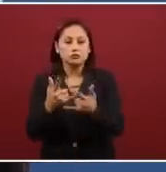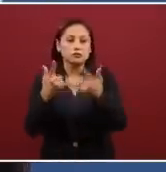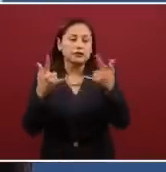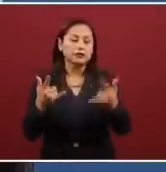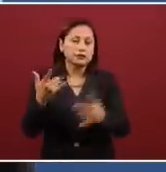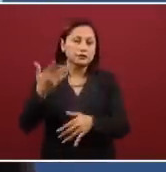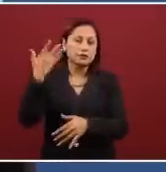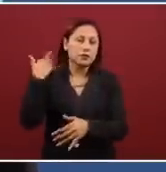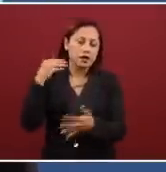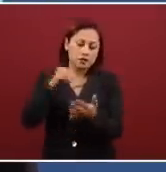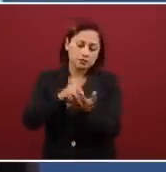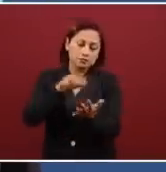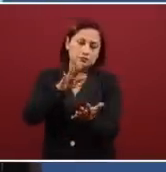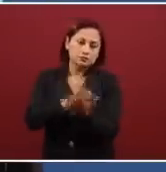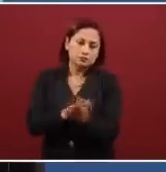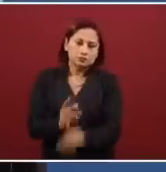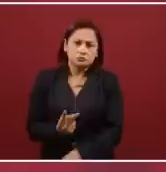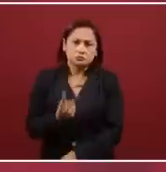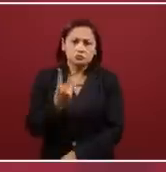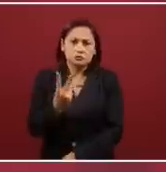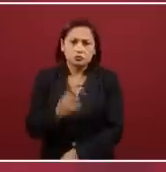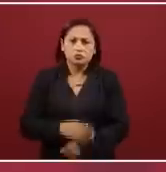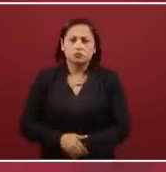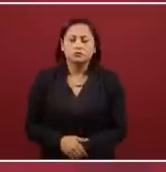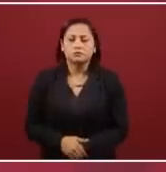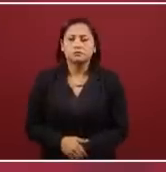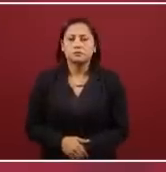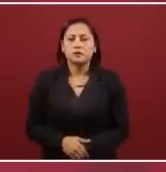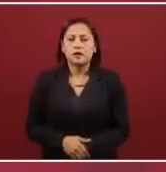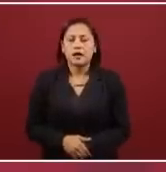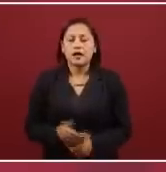este plan de desarrollo. El plan sexenal